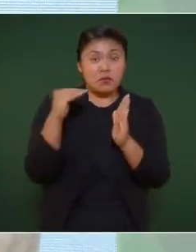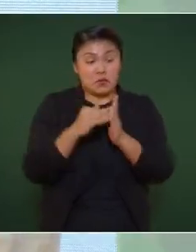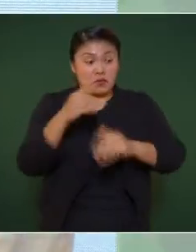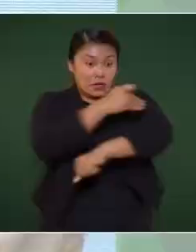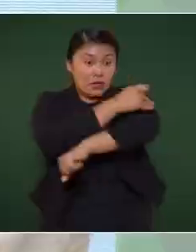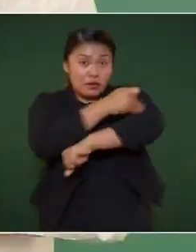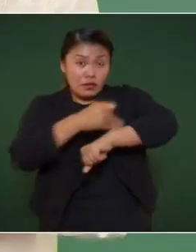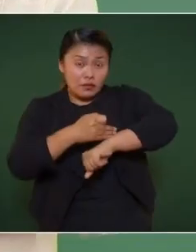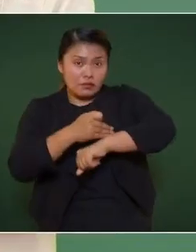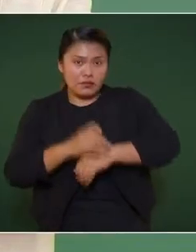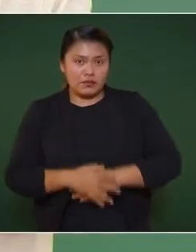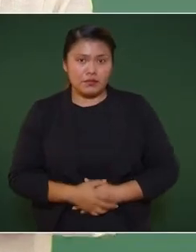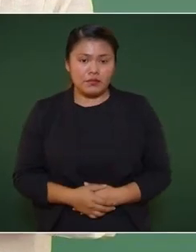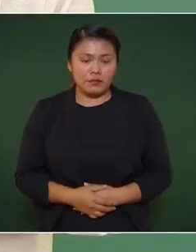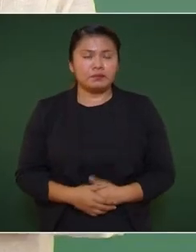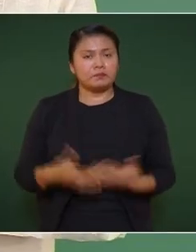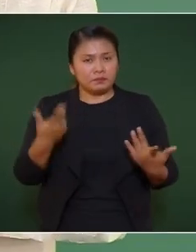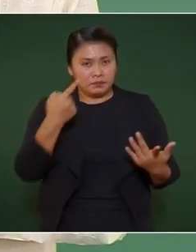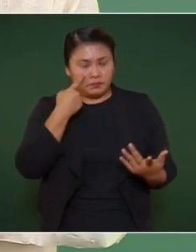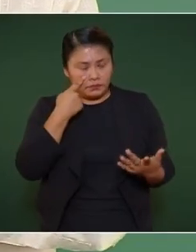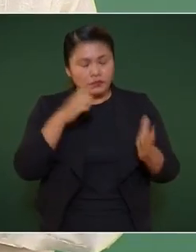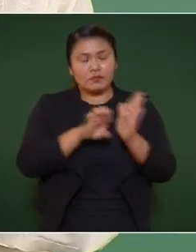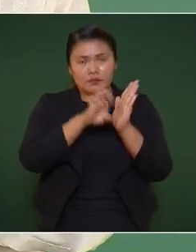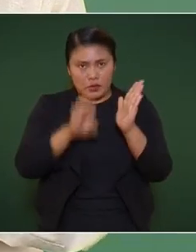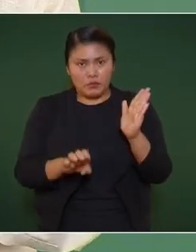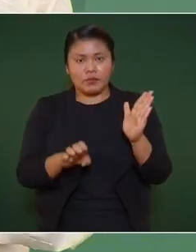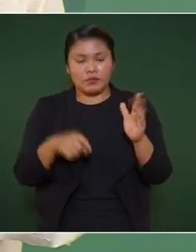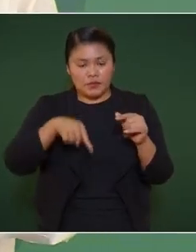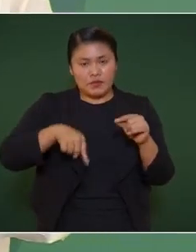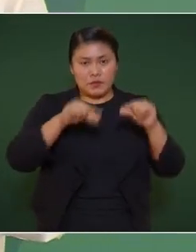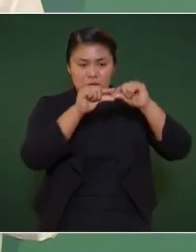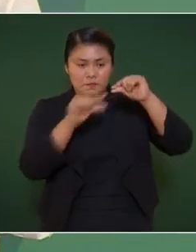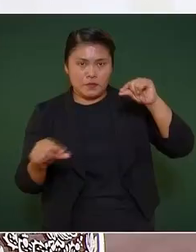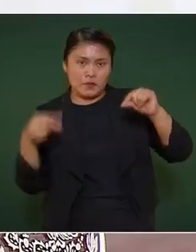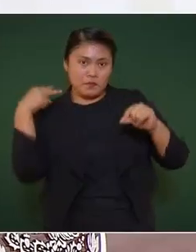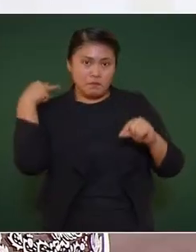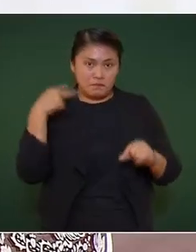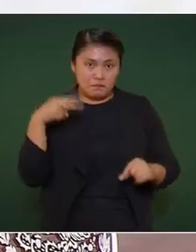puedo decir, por ejemplo, en el caso de Veracruz,